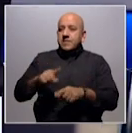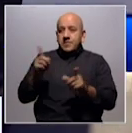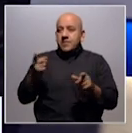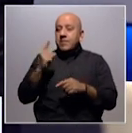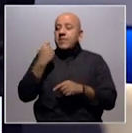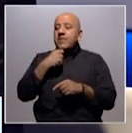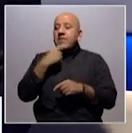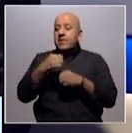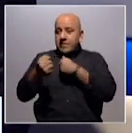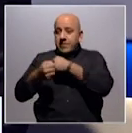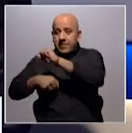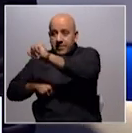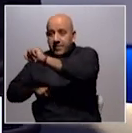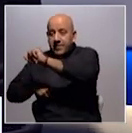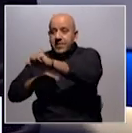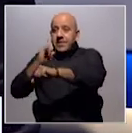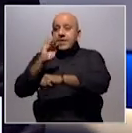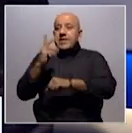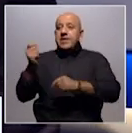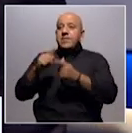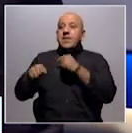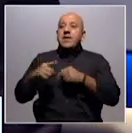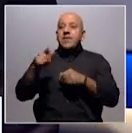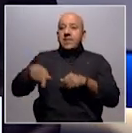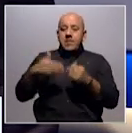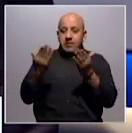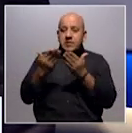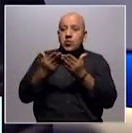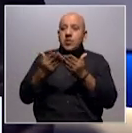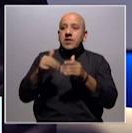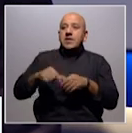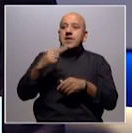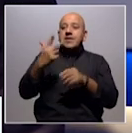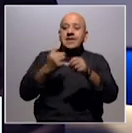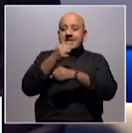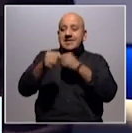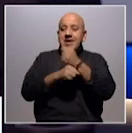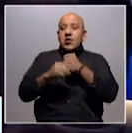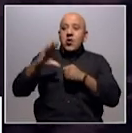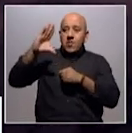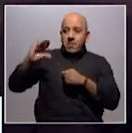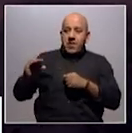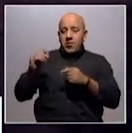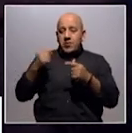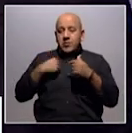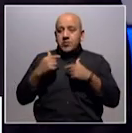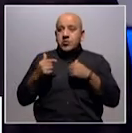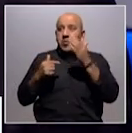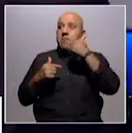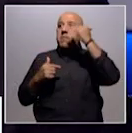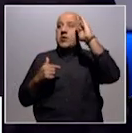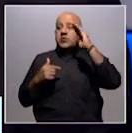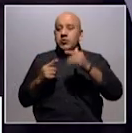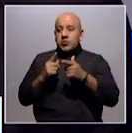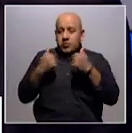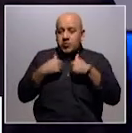ipa 2 mis alumnos tenían 3 años menos que tenía que hacer una apariencia de mayor para